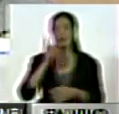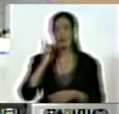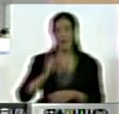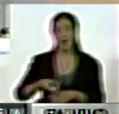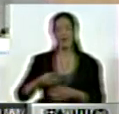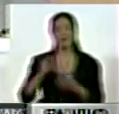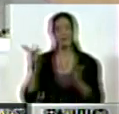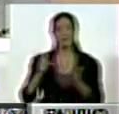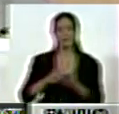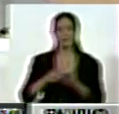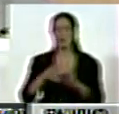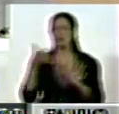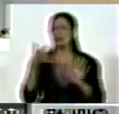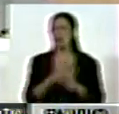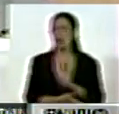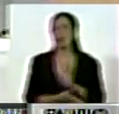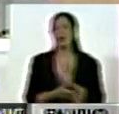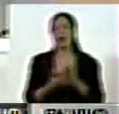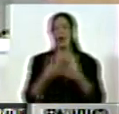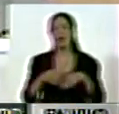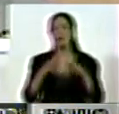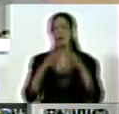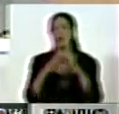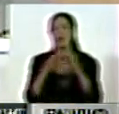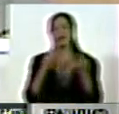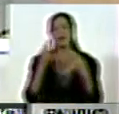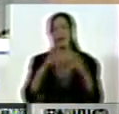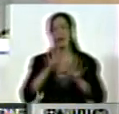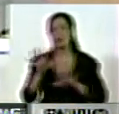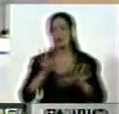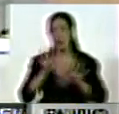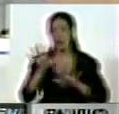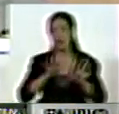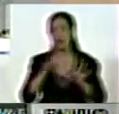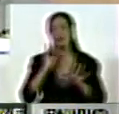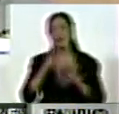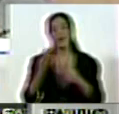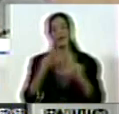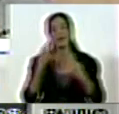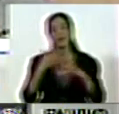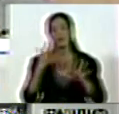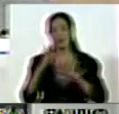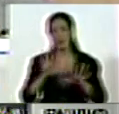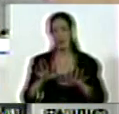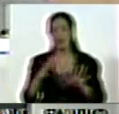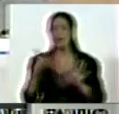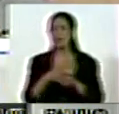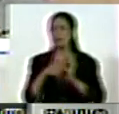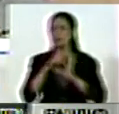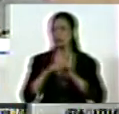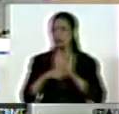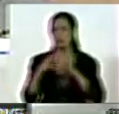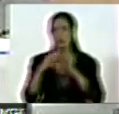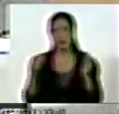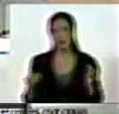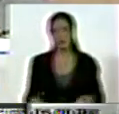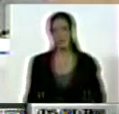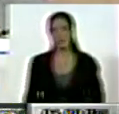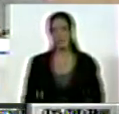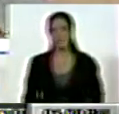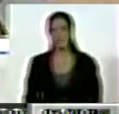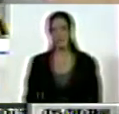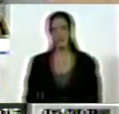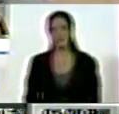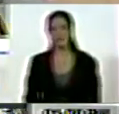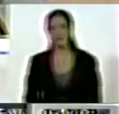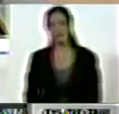su actuación conforme a la Convención de Viena de Relaciones Diplomáticas y de Relaciones Consulares, que regula su actuación.